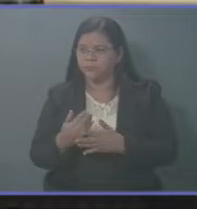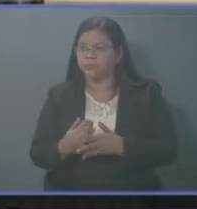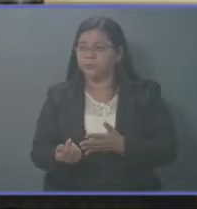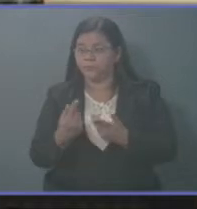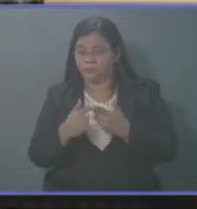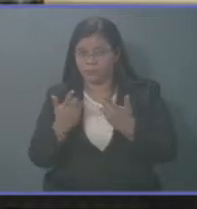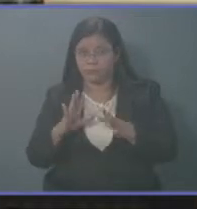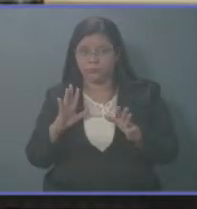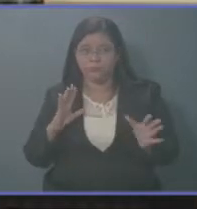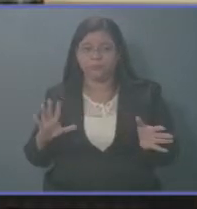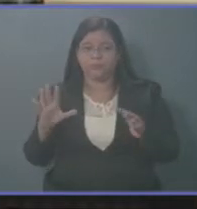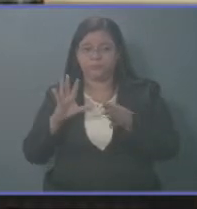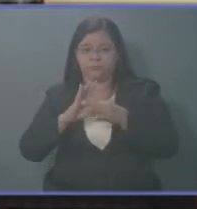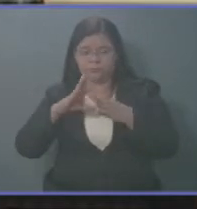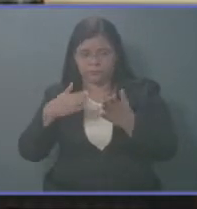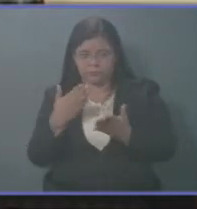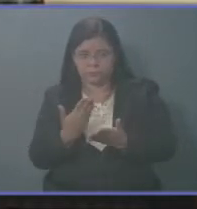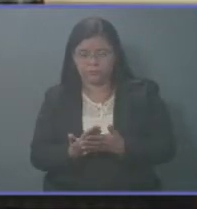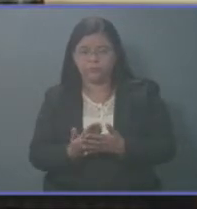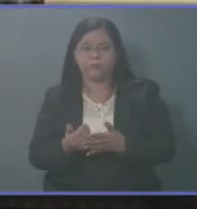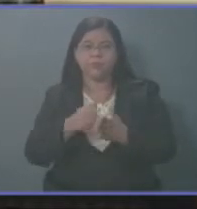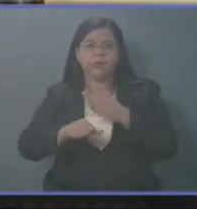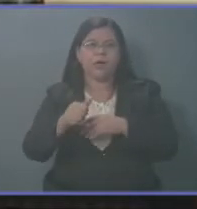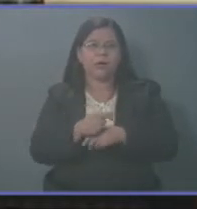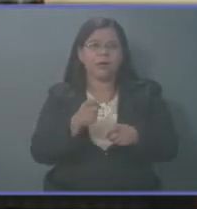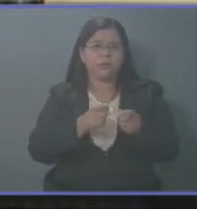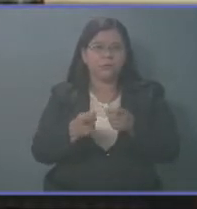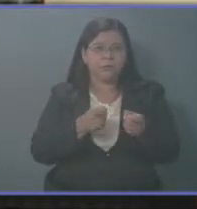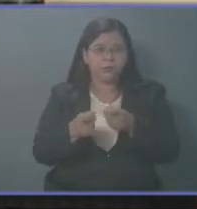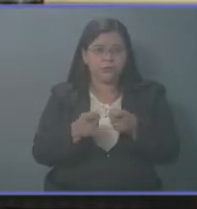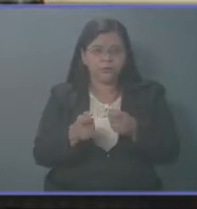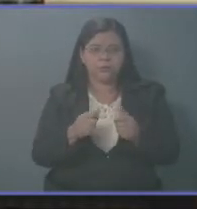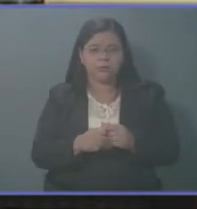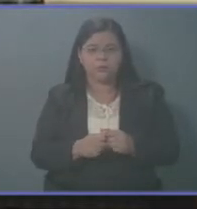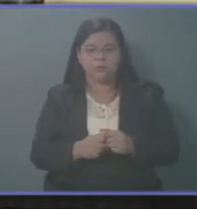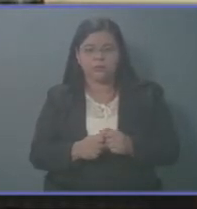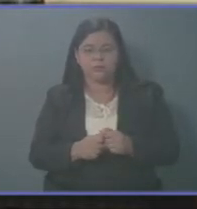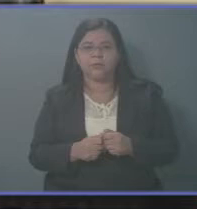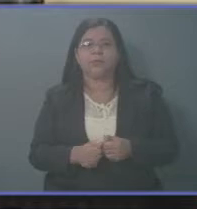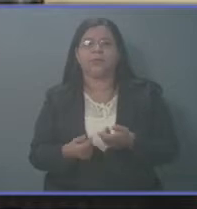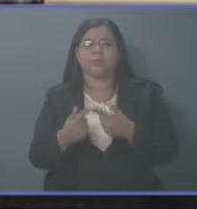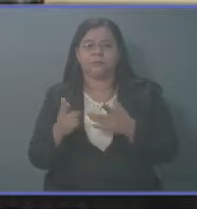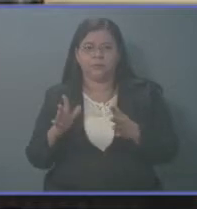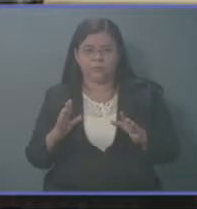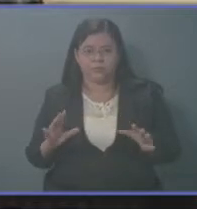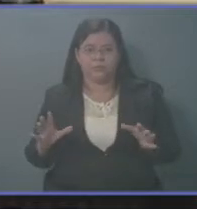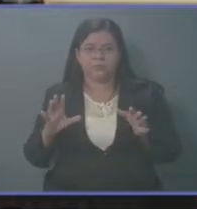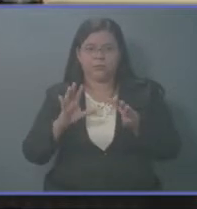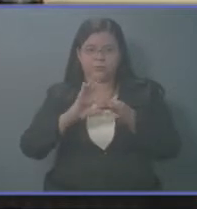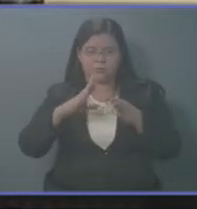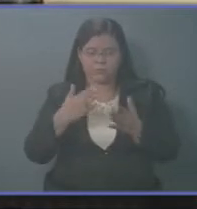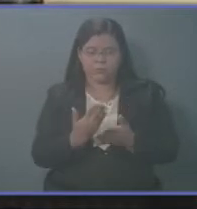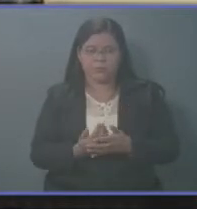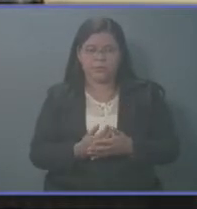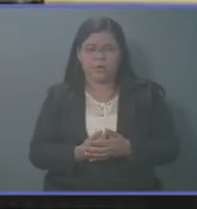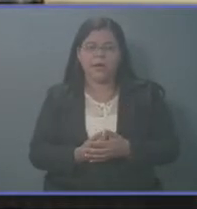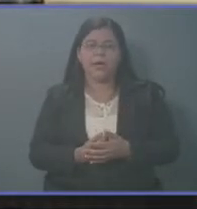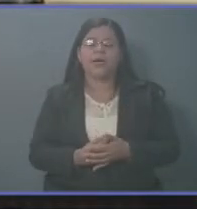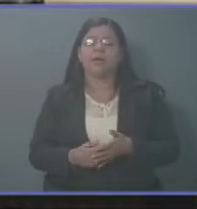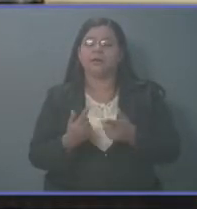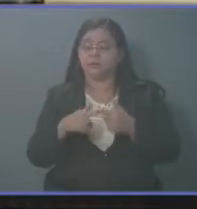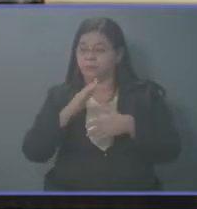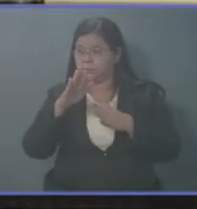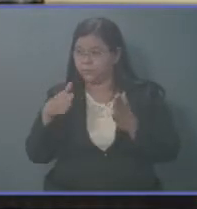el consiguiente perjuicio del desarrollo de una buena administración pública, especialmente considerando a los entes que serán encargados de la aplicación de la ley. En virtud de lo